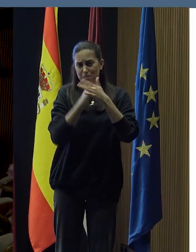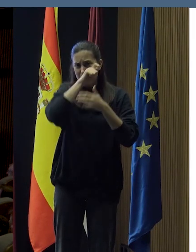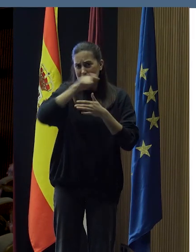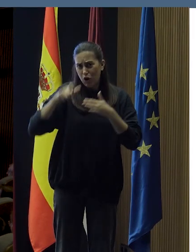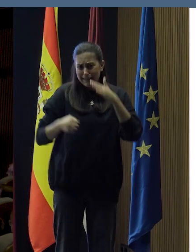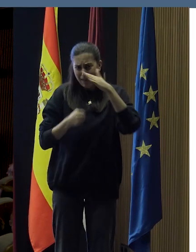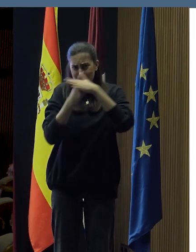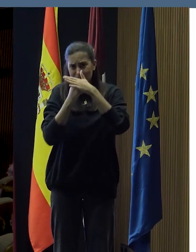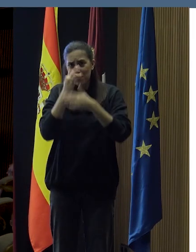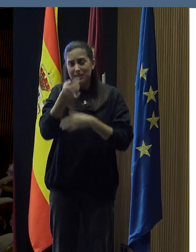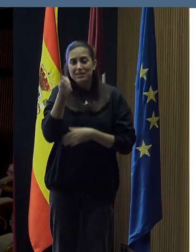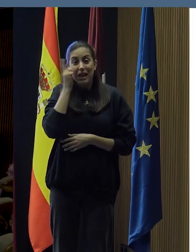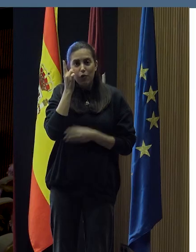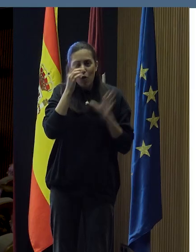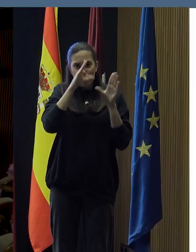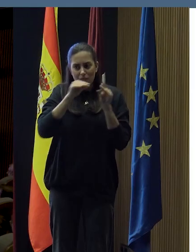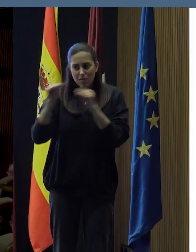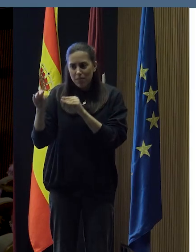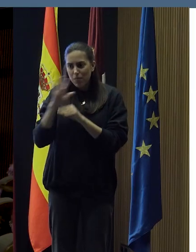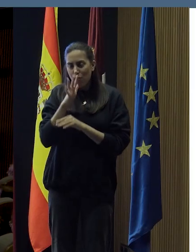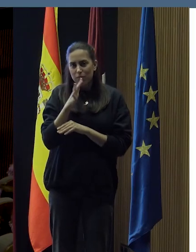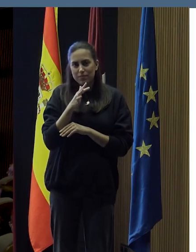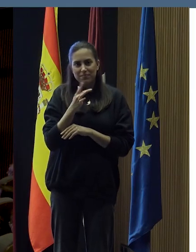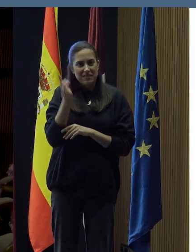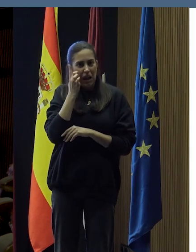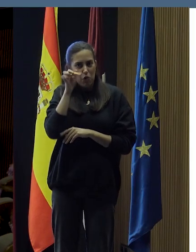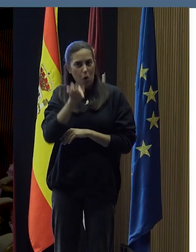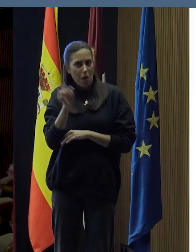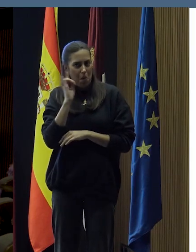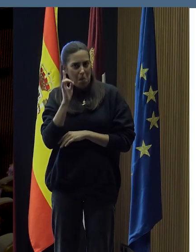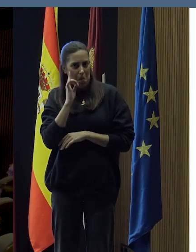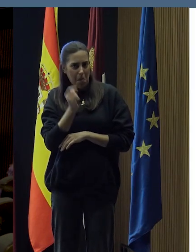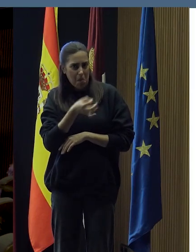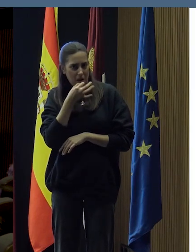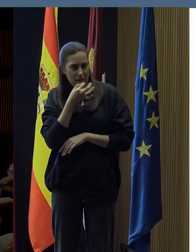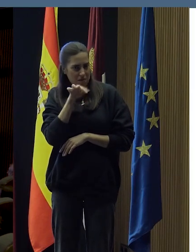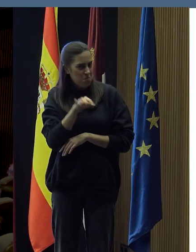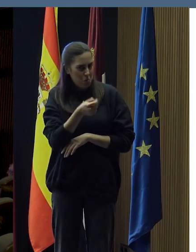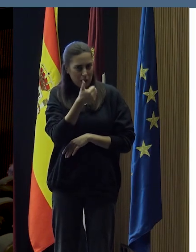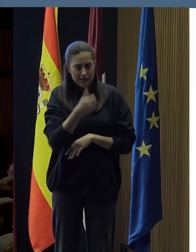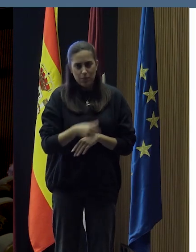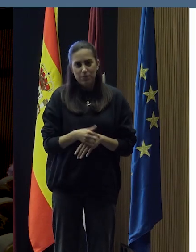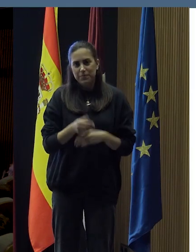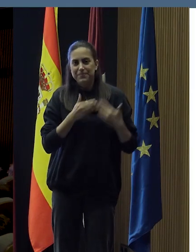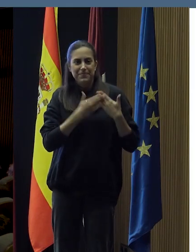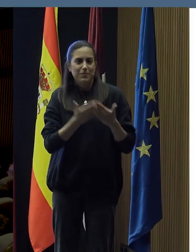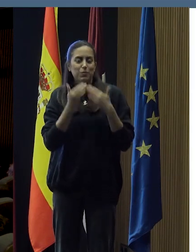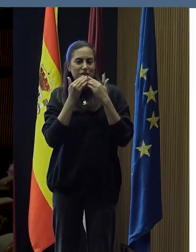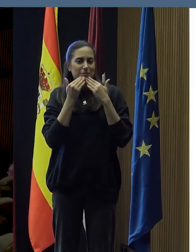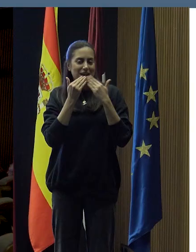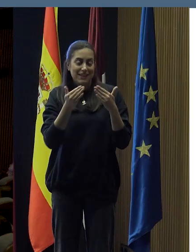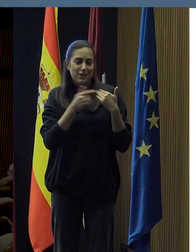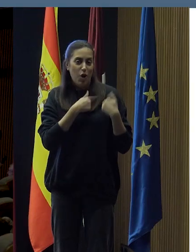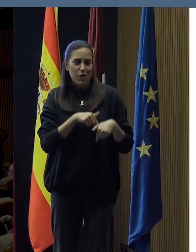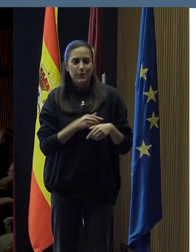personas han apagado el teléfono porque se han escuchado muy poquitos móviles esta tarde. Muchísimas gracias, de corazón. Bueno, pues